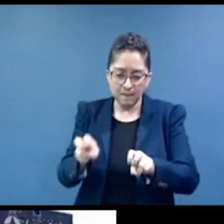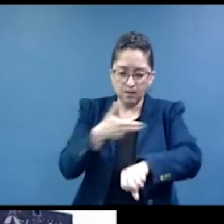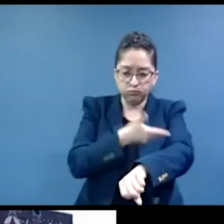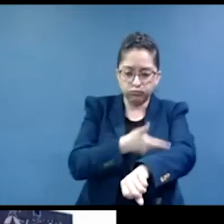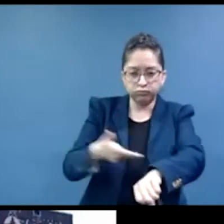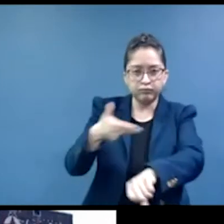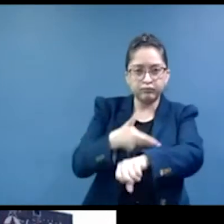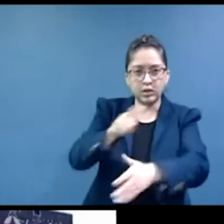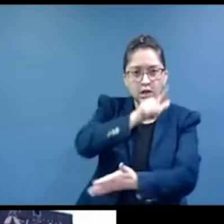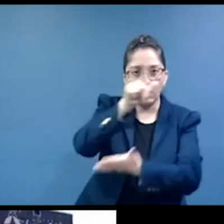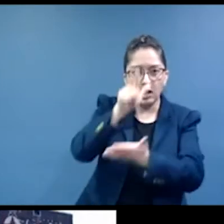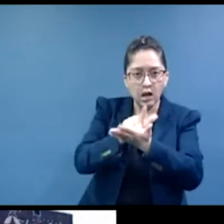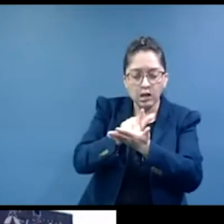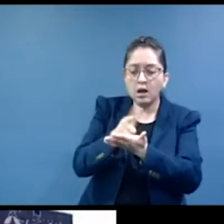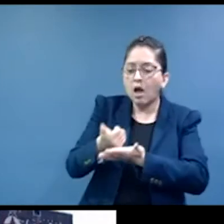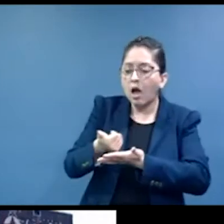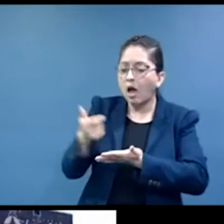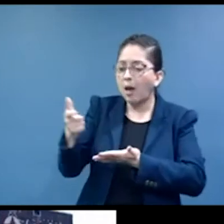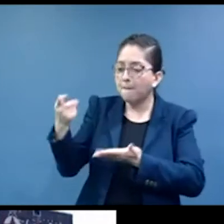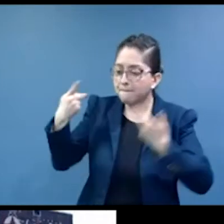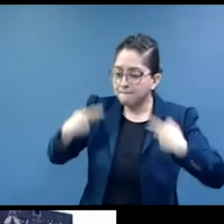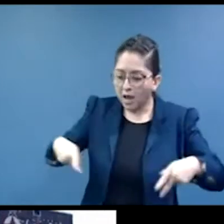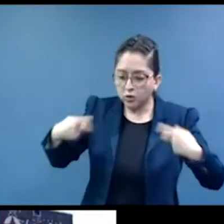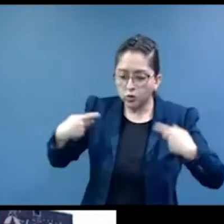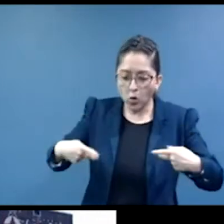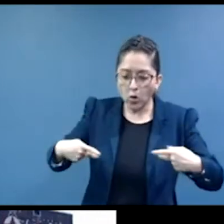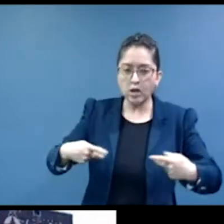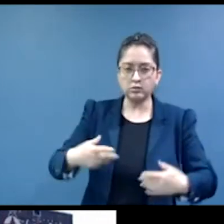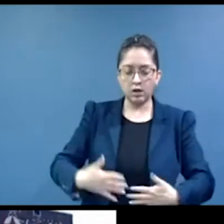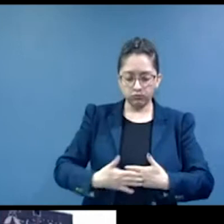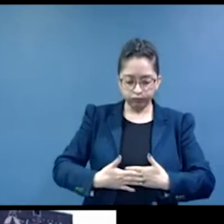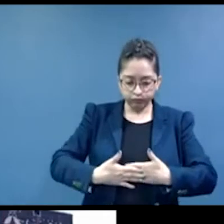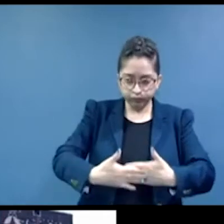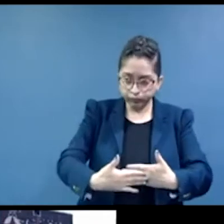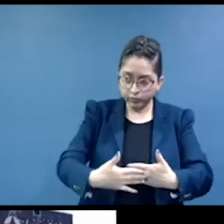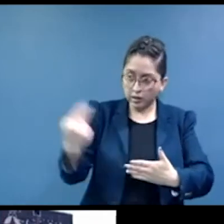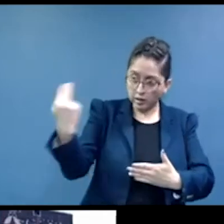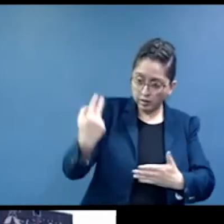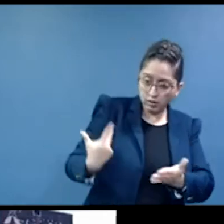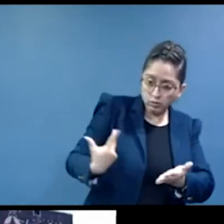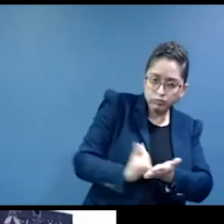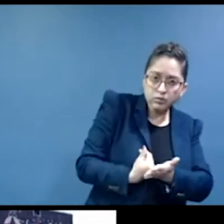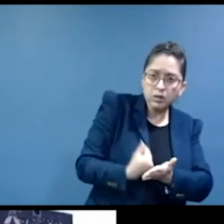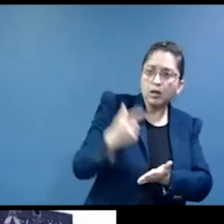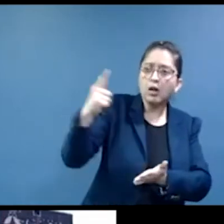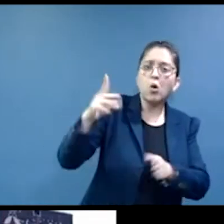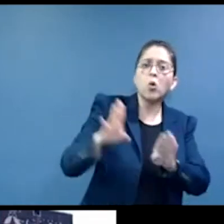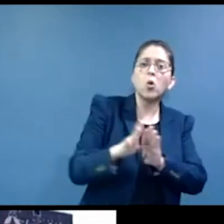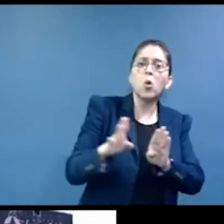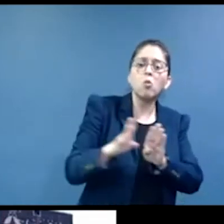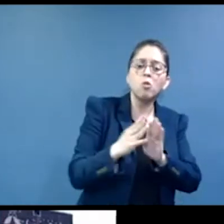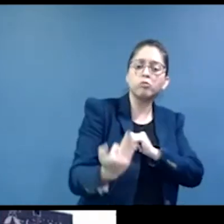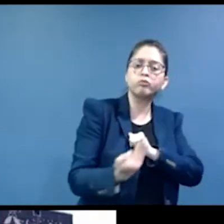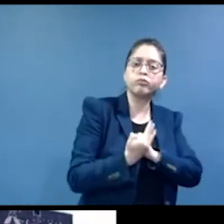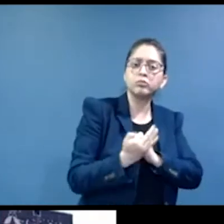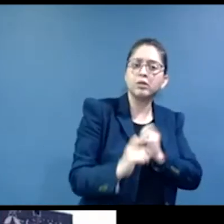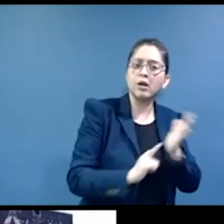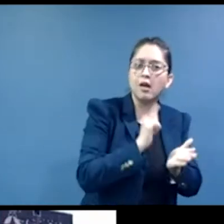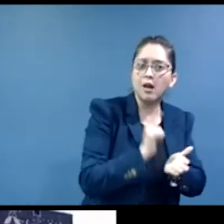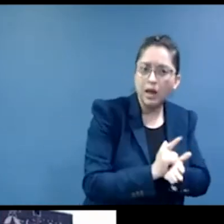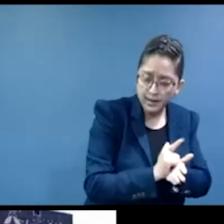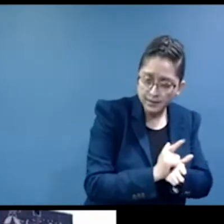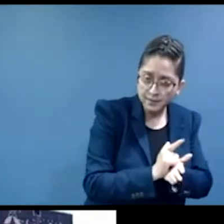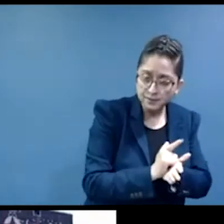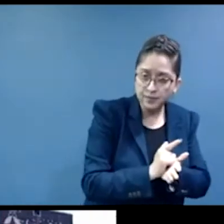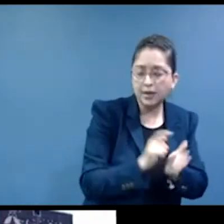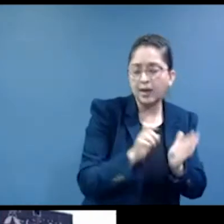si pudiera ligarlo, si considera que es necesario pasar de hablar de la reproducción